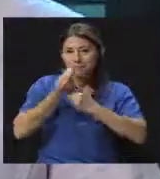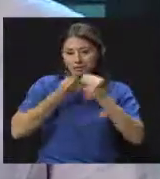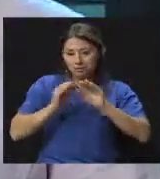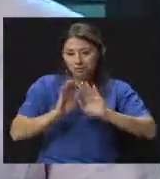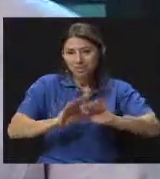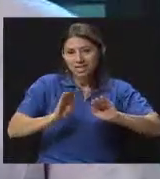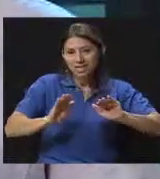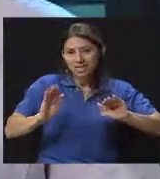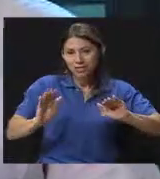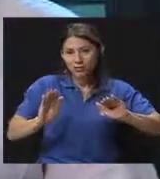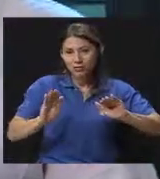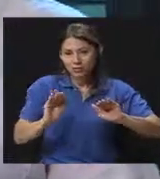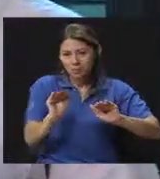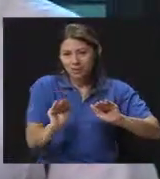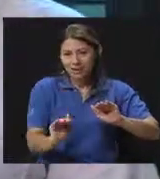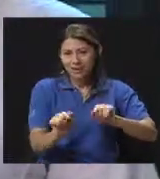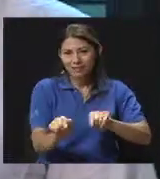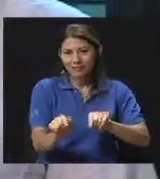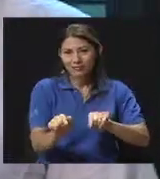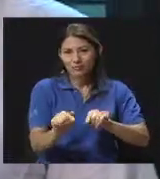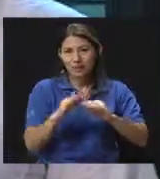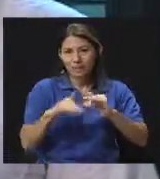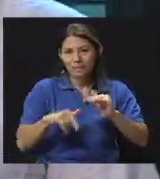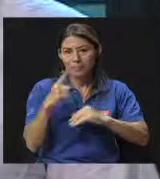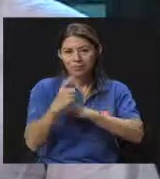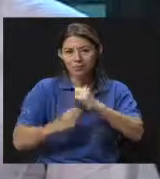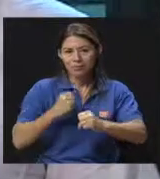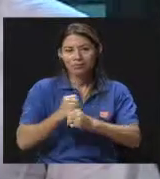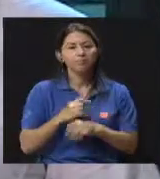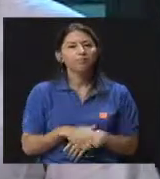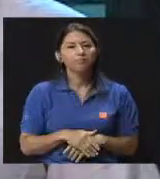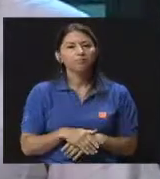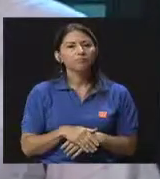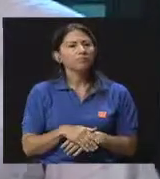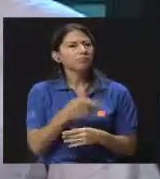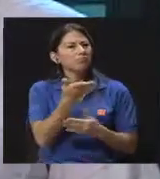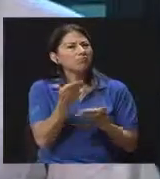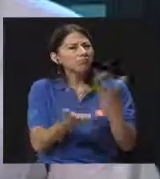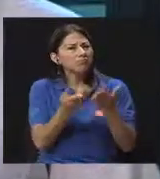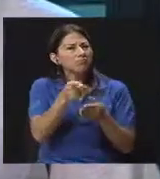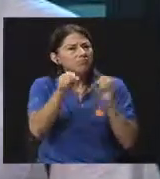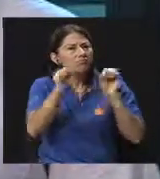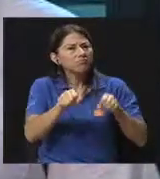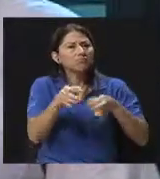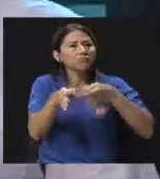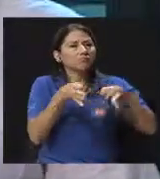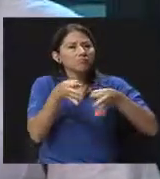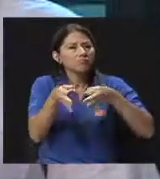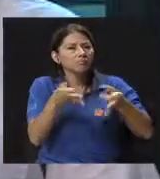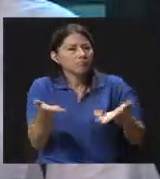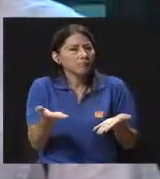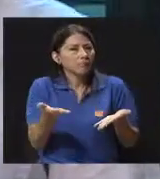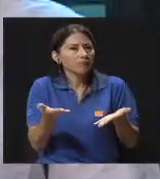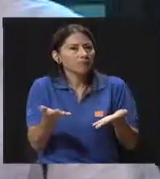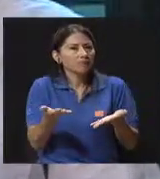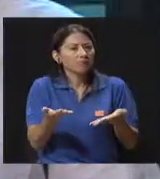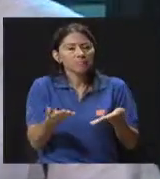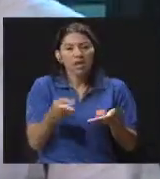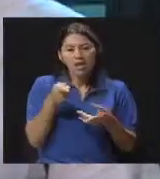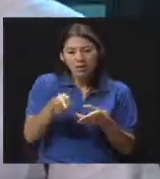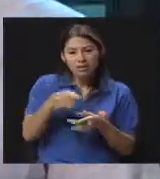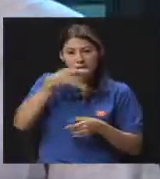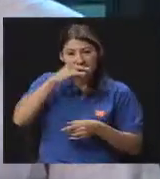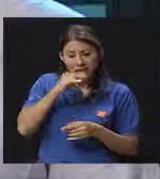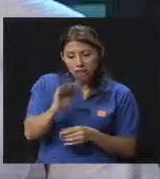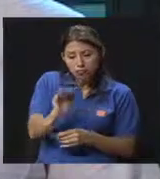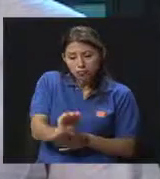niños menores de un año. Doctora, tal vez si nos podría explicar qué cosas tienen de especial estas edades